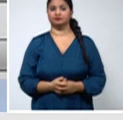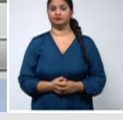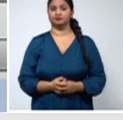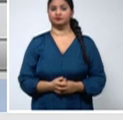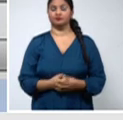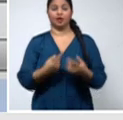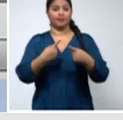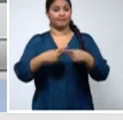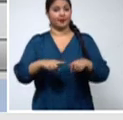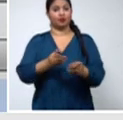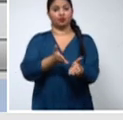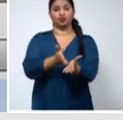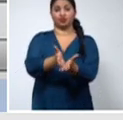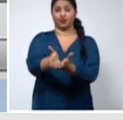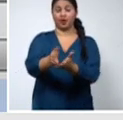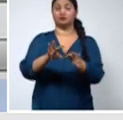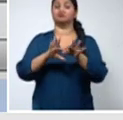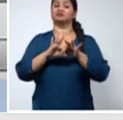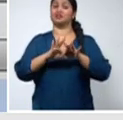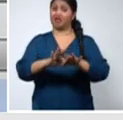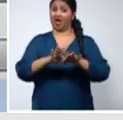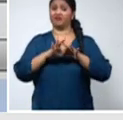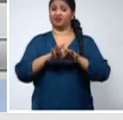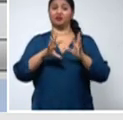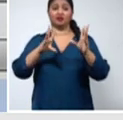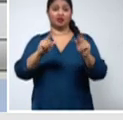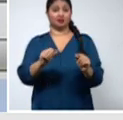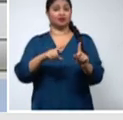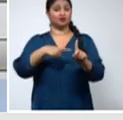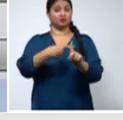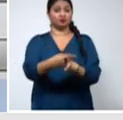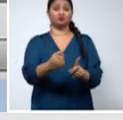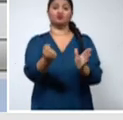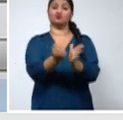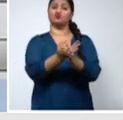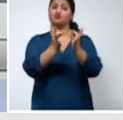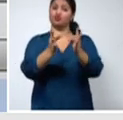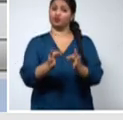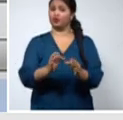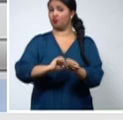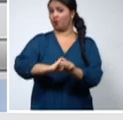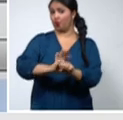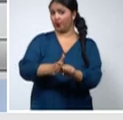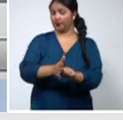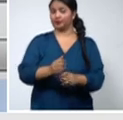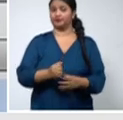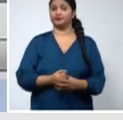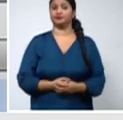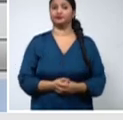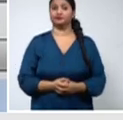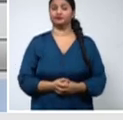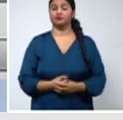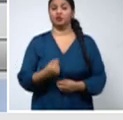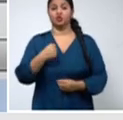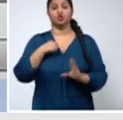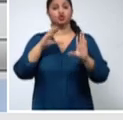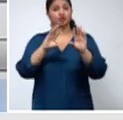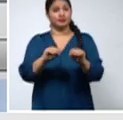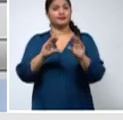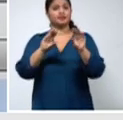cifra alta de casos, que yo lo digo para que no se pierda la percepción de riesgo de la transmisión que estamos